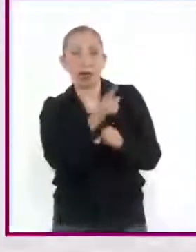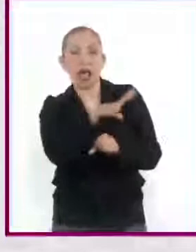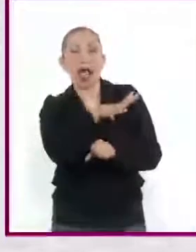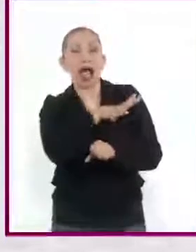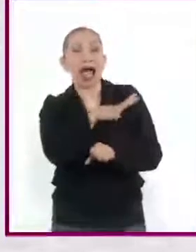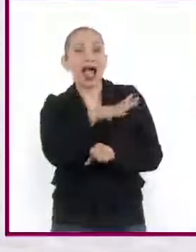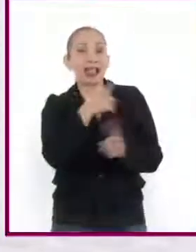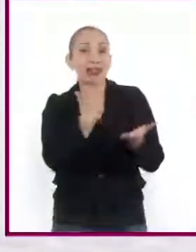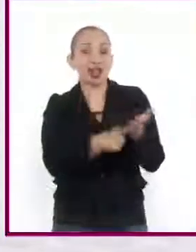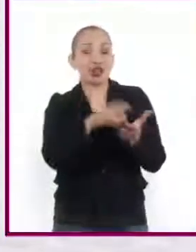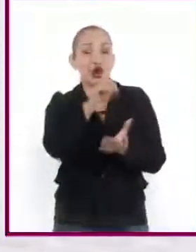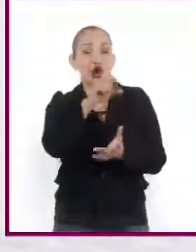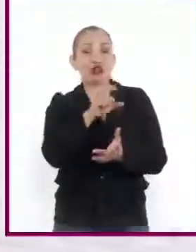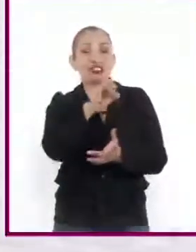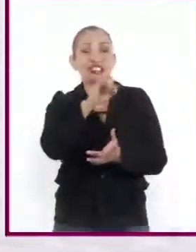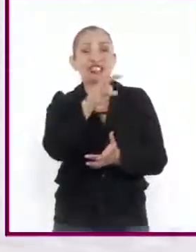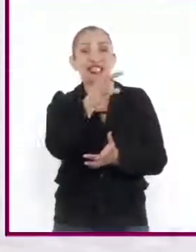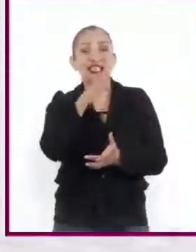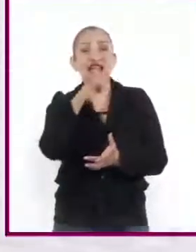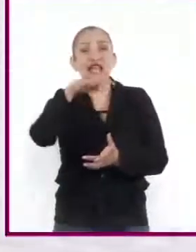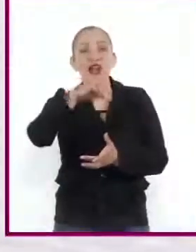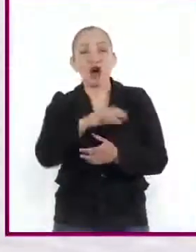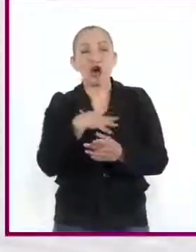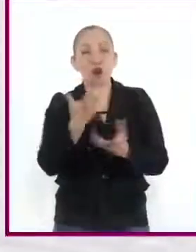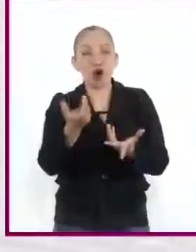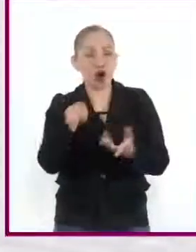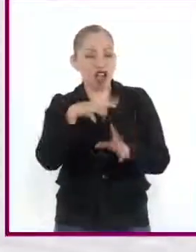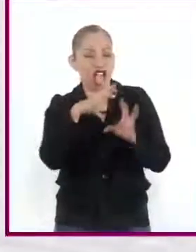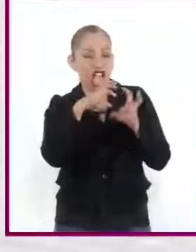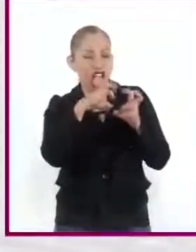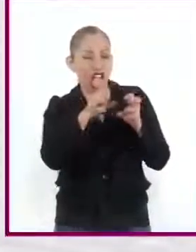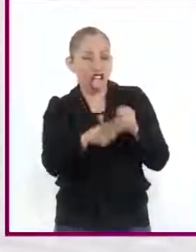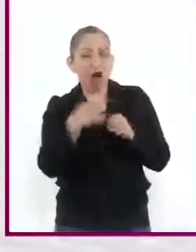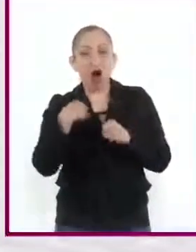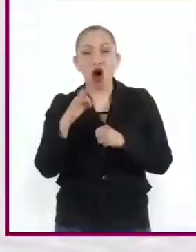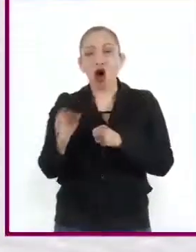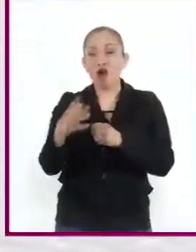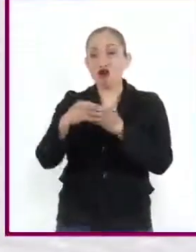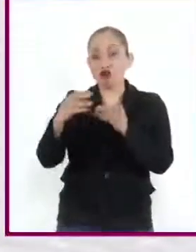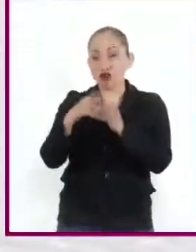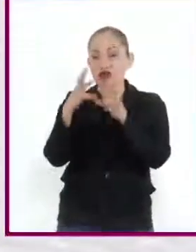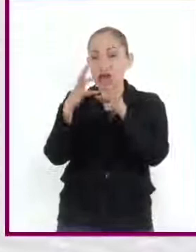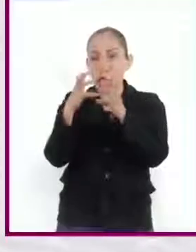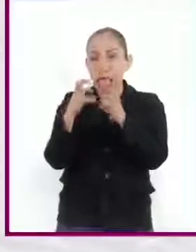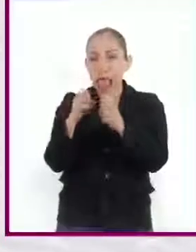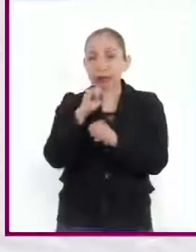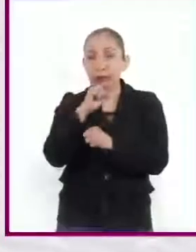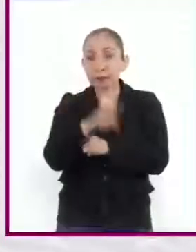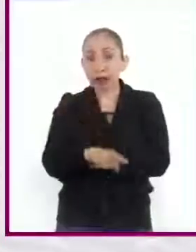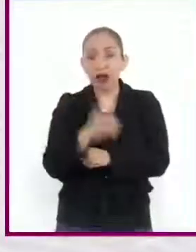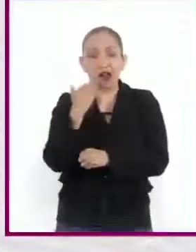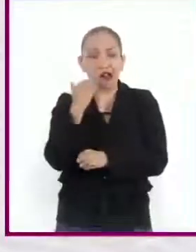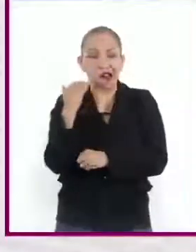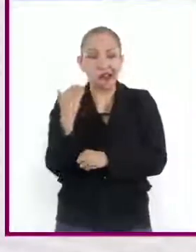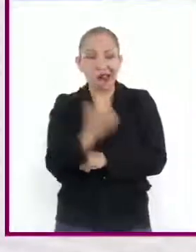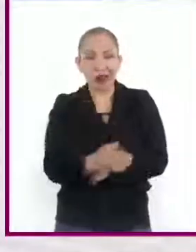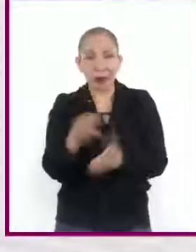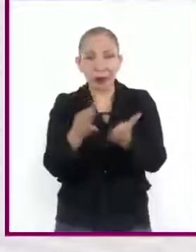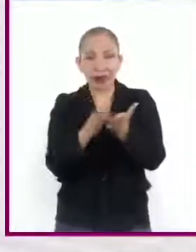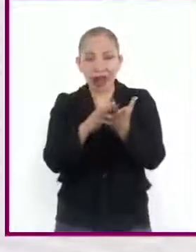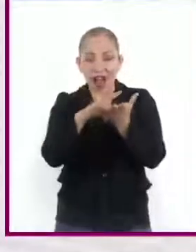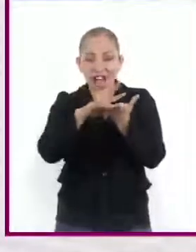las que interfiere el oxígeno, como en la putrefacción o la fermentación de las frutas, el deterioro de los